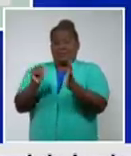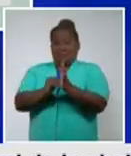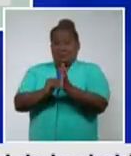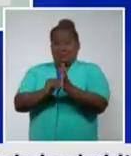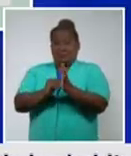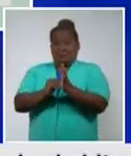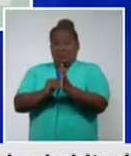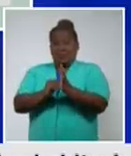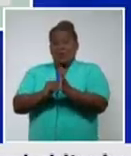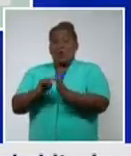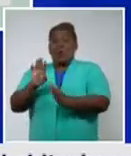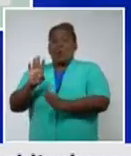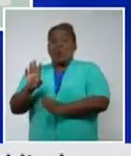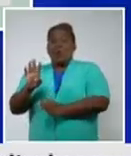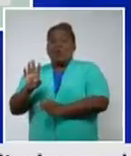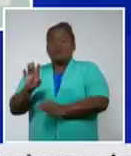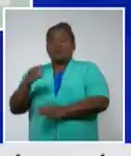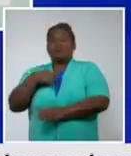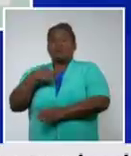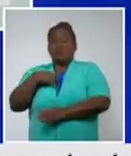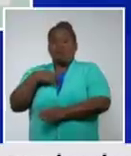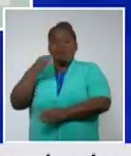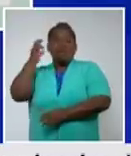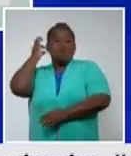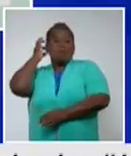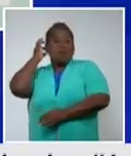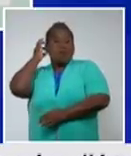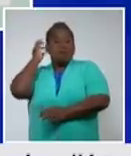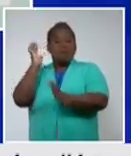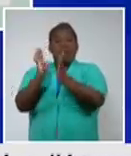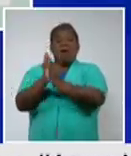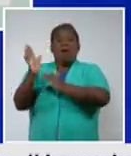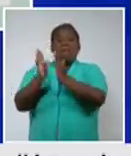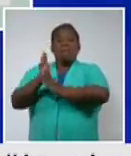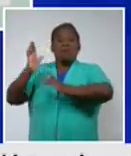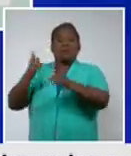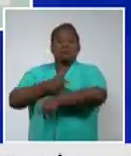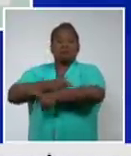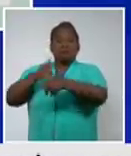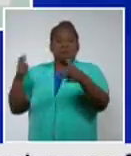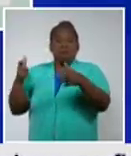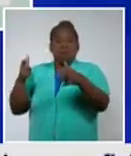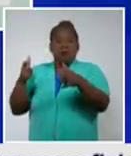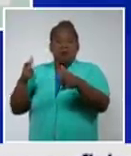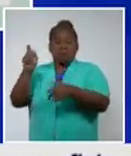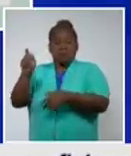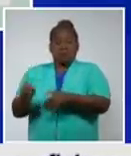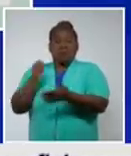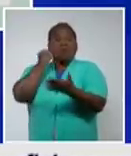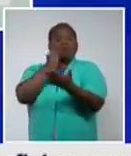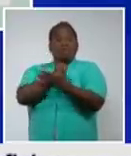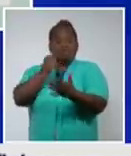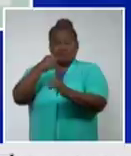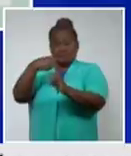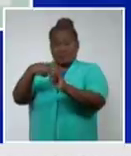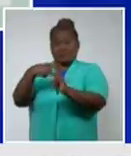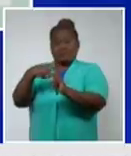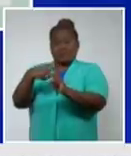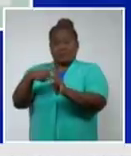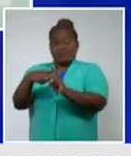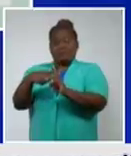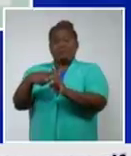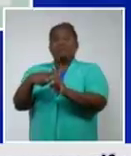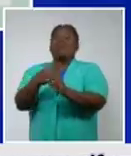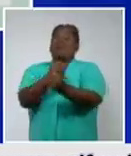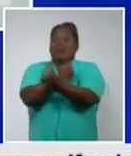en febrero, que es el mes de mayor número de casos confirmados, pues es muy riesgosa para